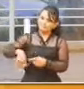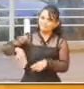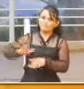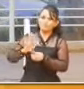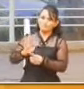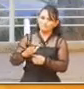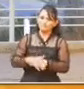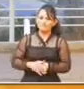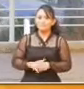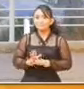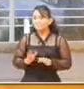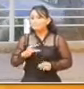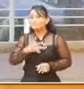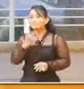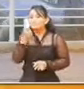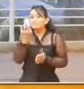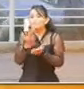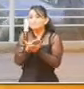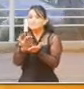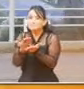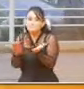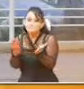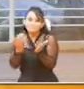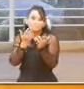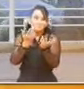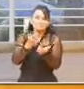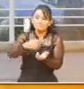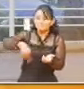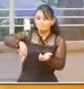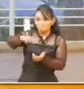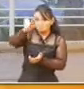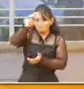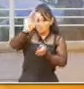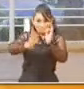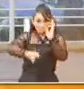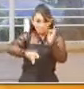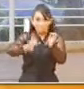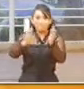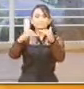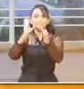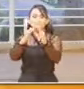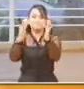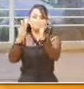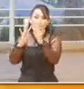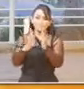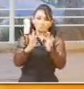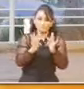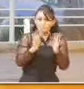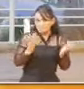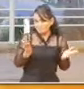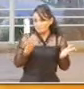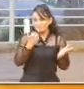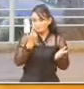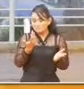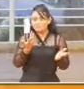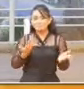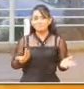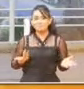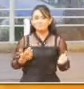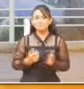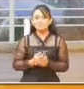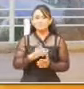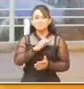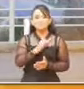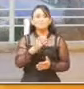comentado. Entonces, si estuvieran de acuerdo, nos sumamos a estas medidas